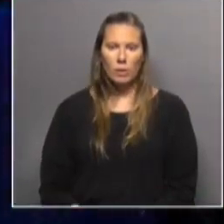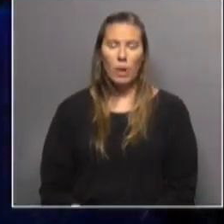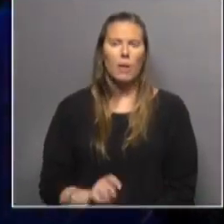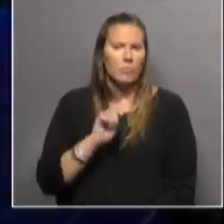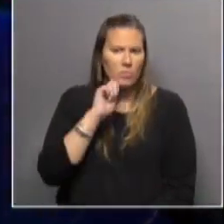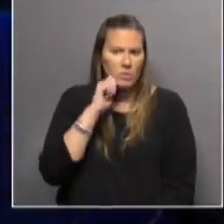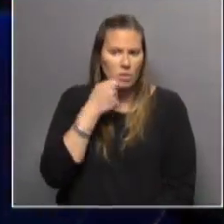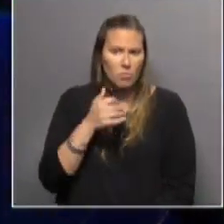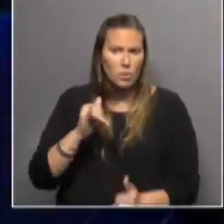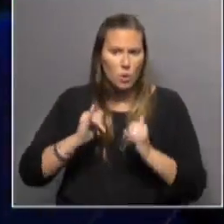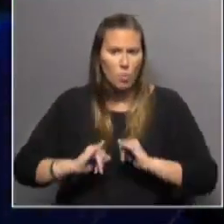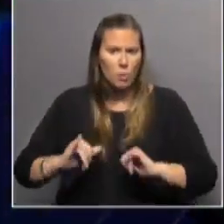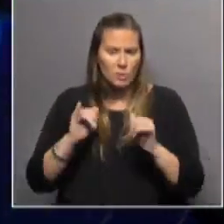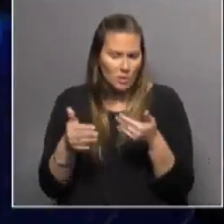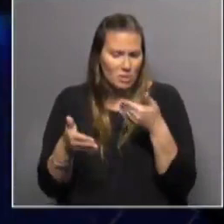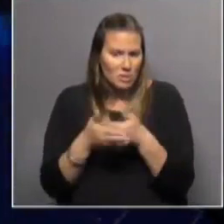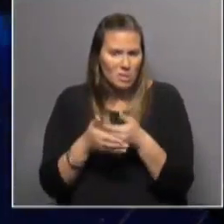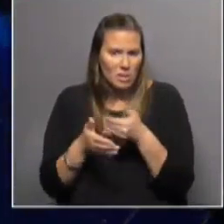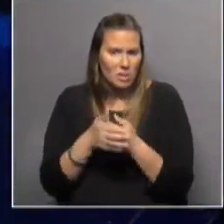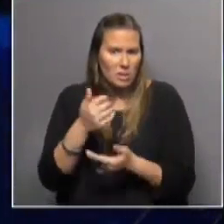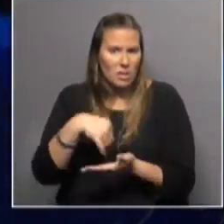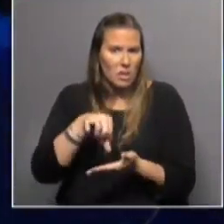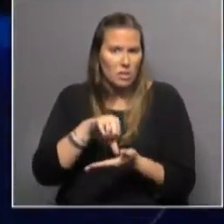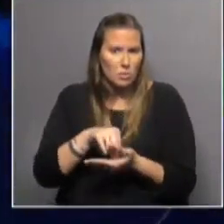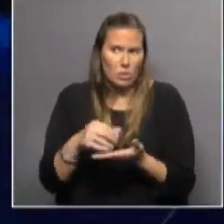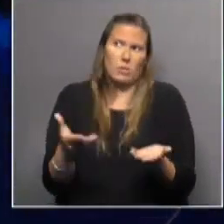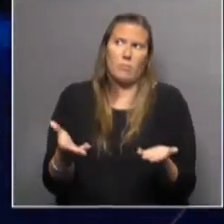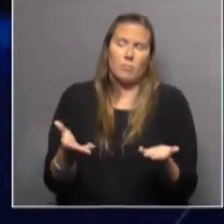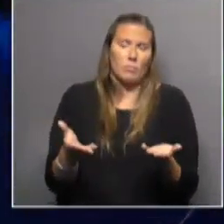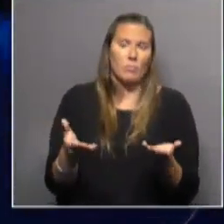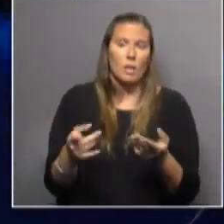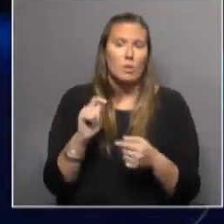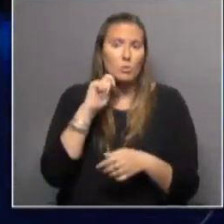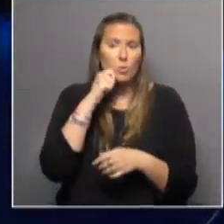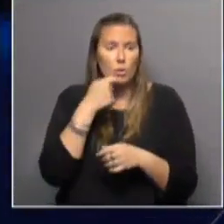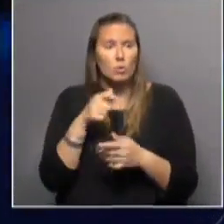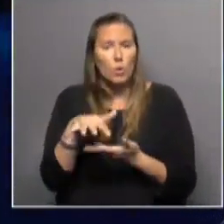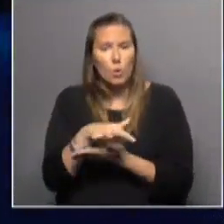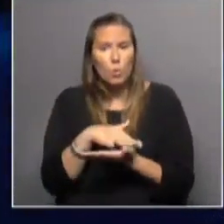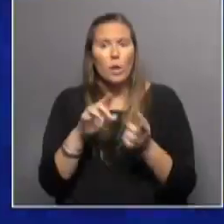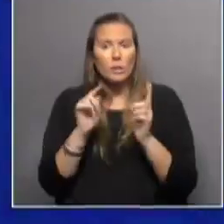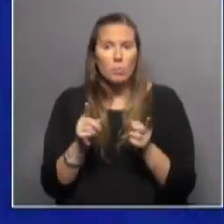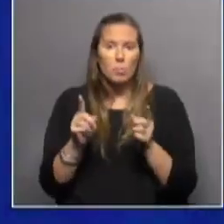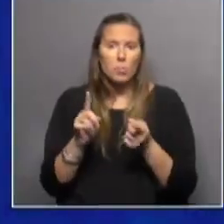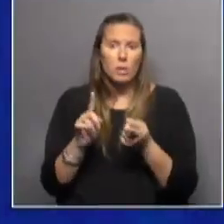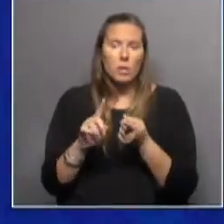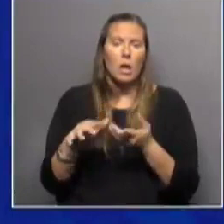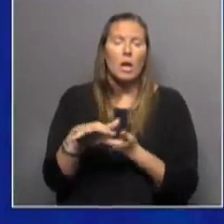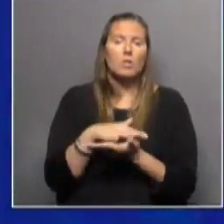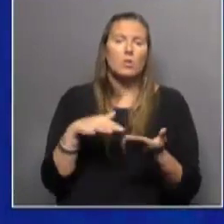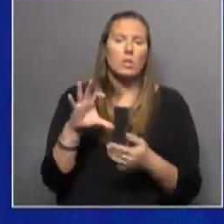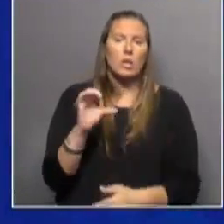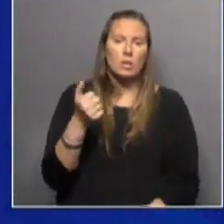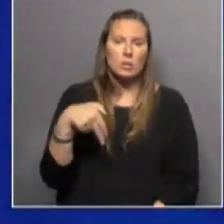Divino paseo y tan cerquita de la ciudad. Tan cerquita de la ciudad, es un lindo paseo también para congeniar con la zona de Santiago Vázquez,